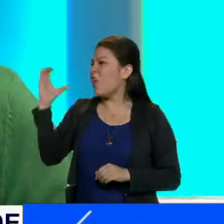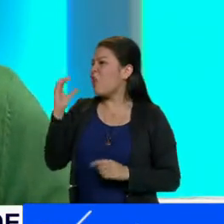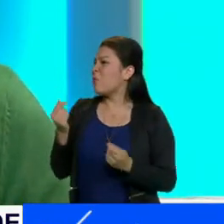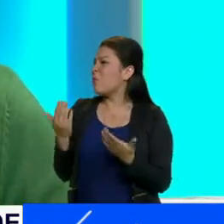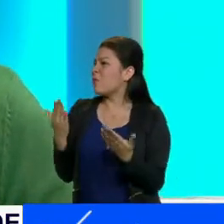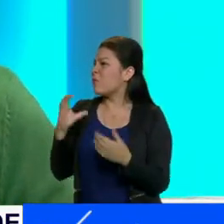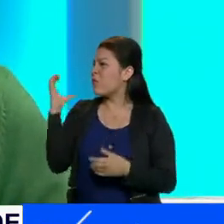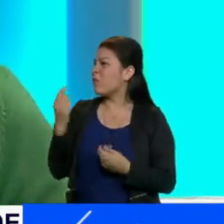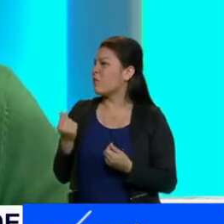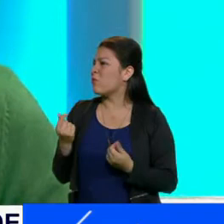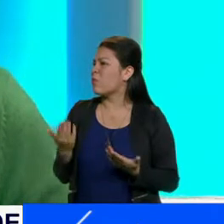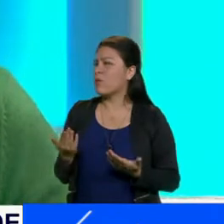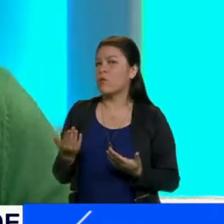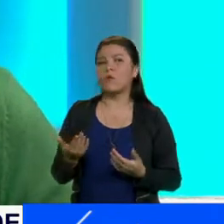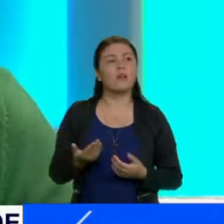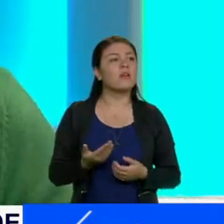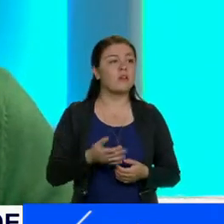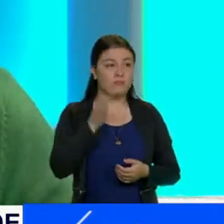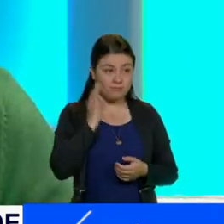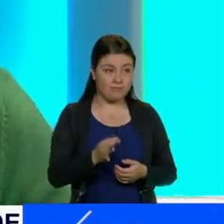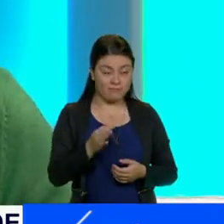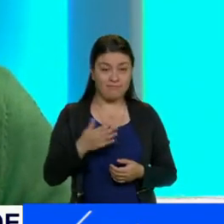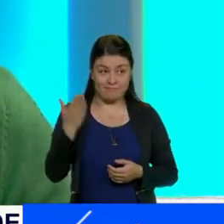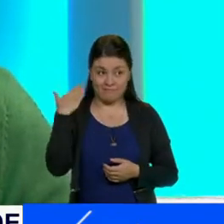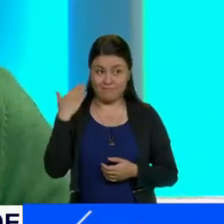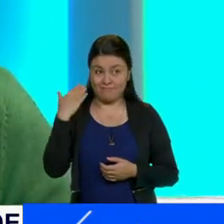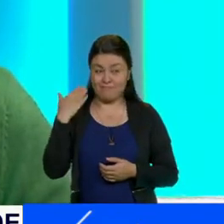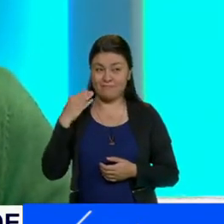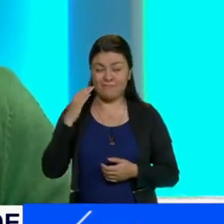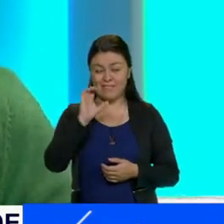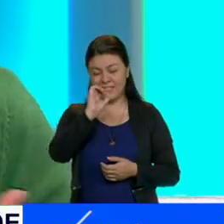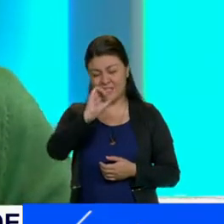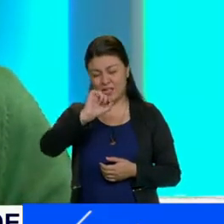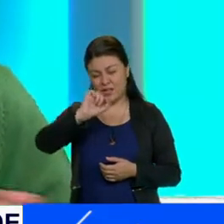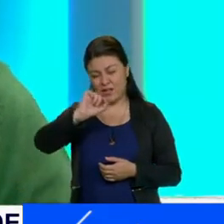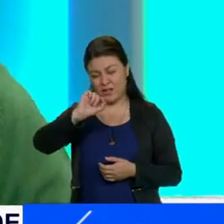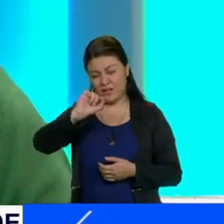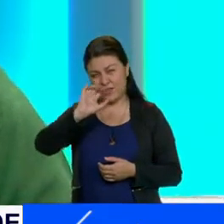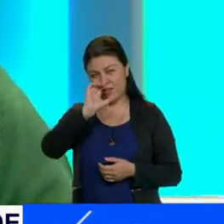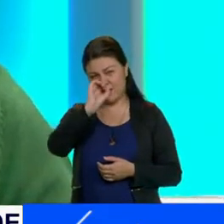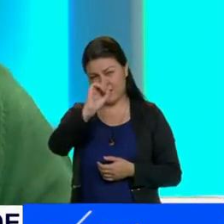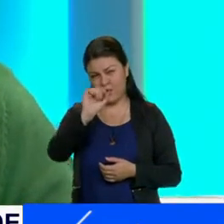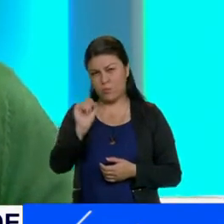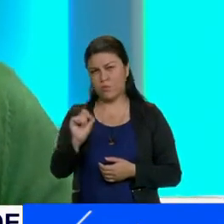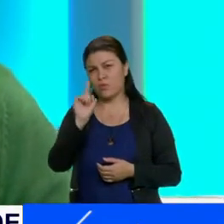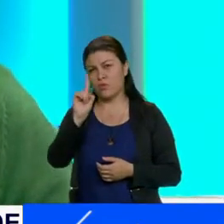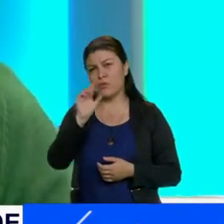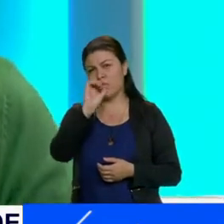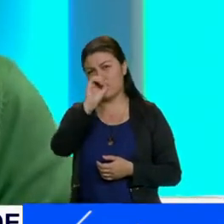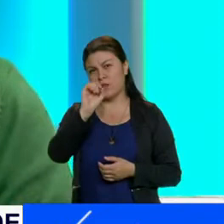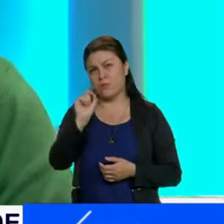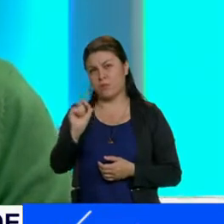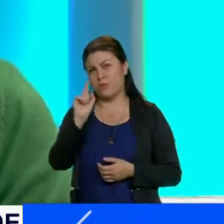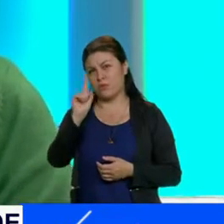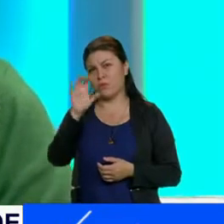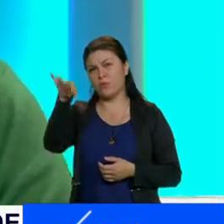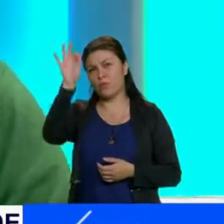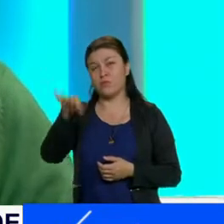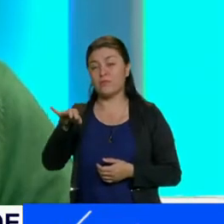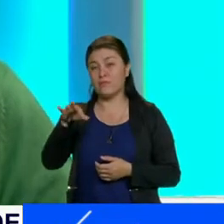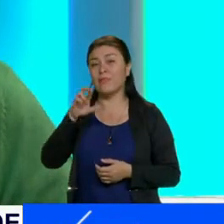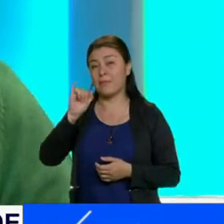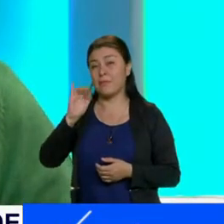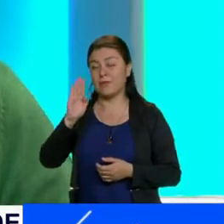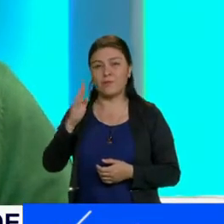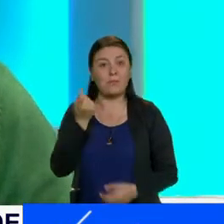cuánto? Es muy poquito. ¿Cuánto es? El último dato era 0.1% del PIB. una cosa así. Entonces es